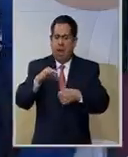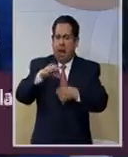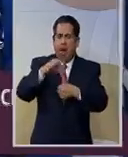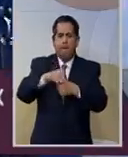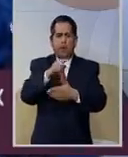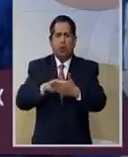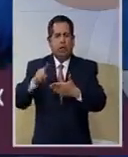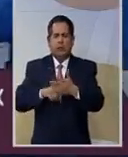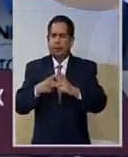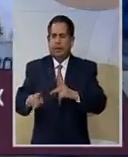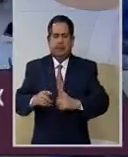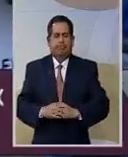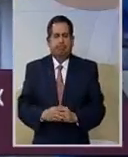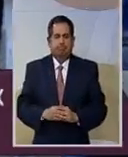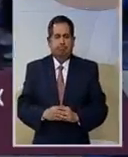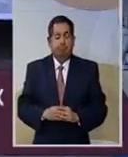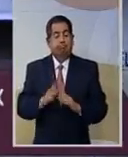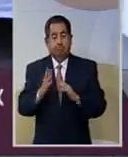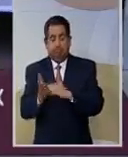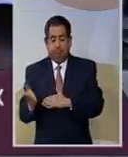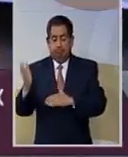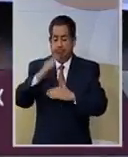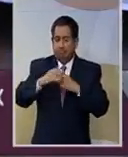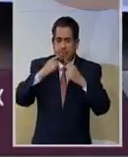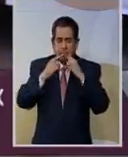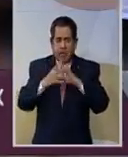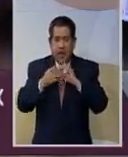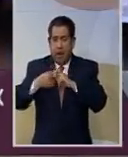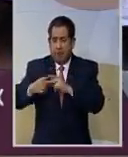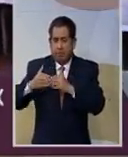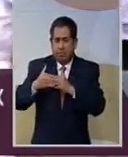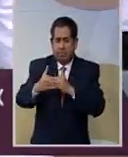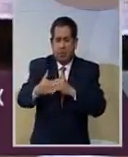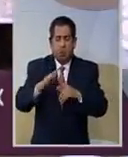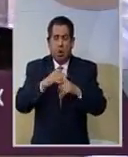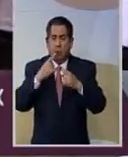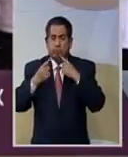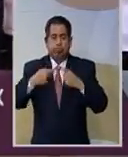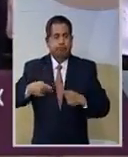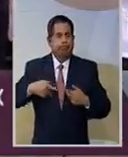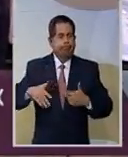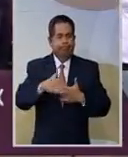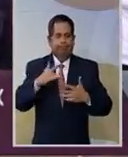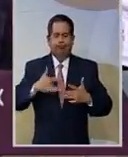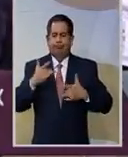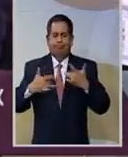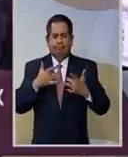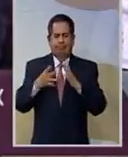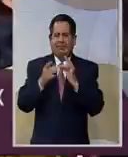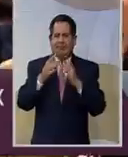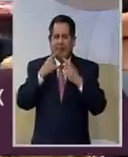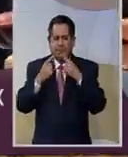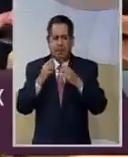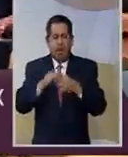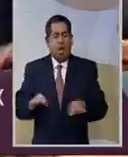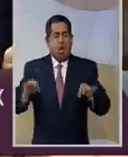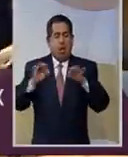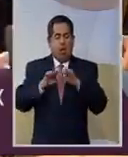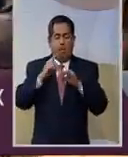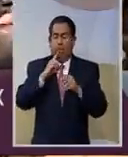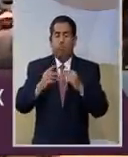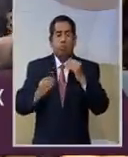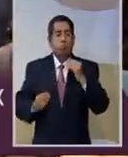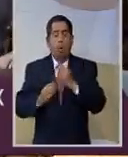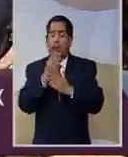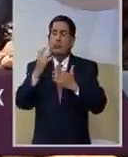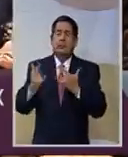votación. Finalmente, la jornada electoral tuvo un buen inicio gracias al entusiasmo de la ciudadanía que acudió a votar con el aliciente de participar en unas